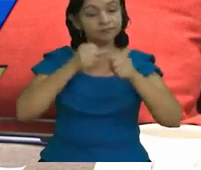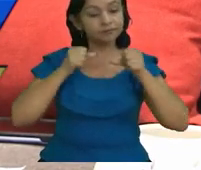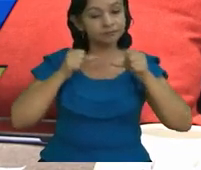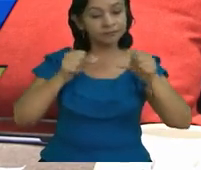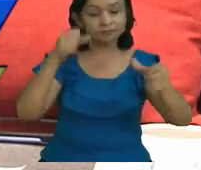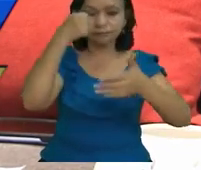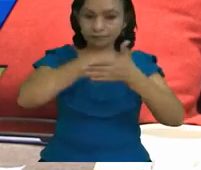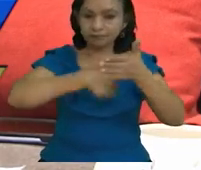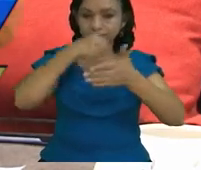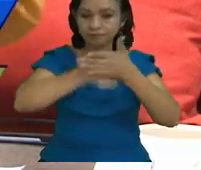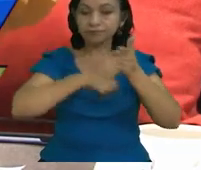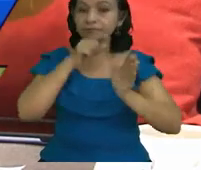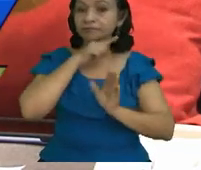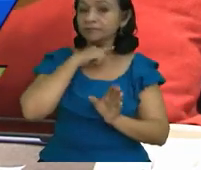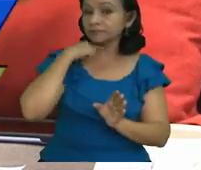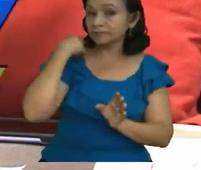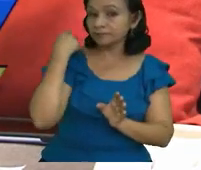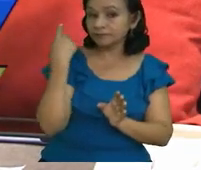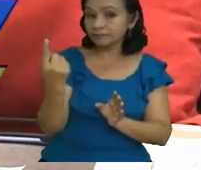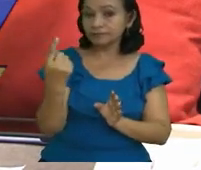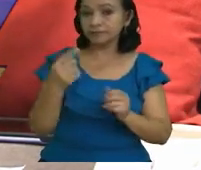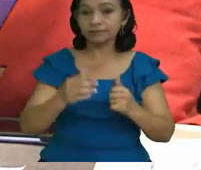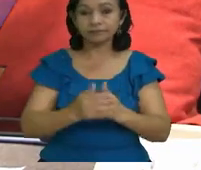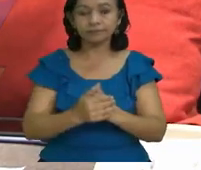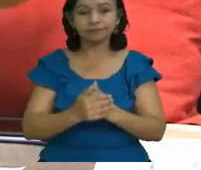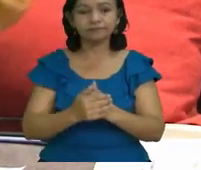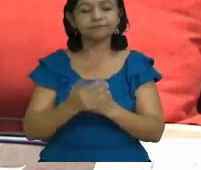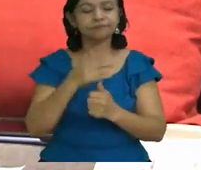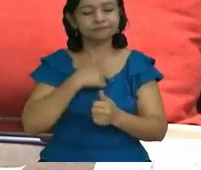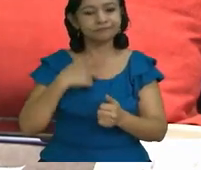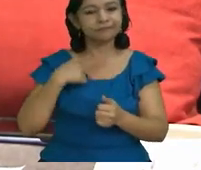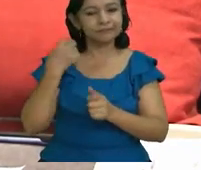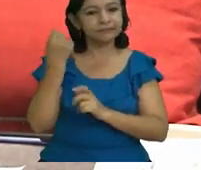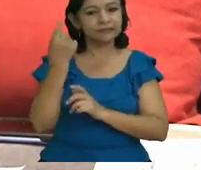más fuerza, porque la verdad que hizo falta.